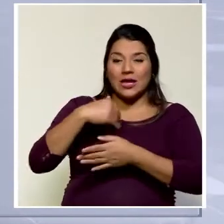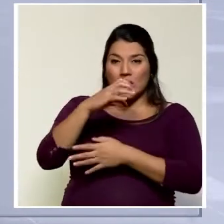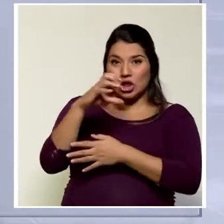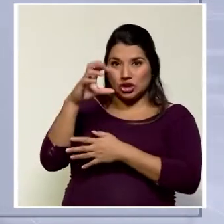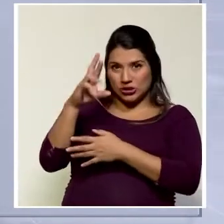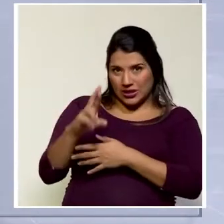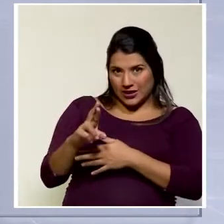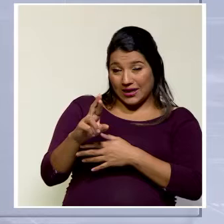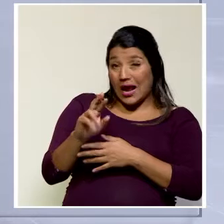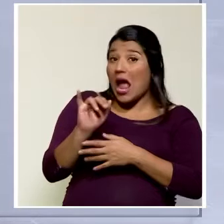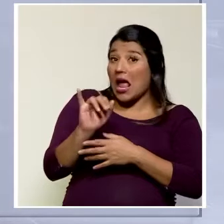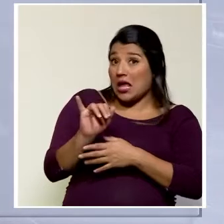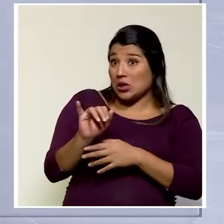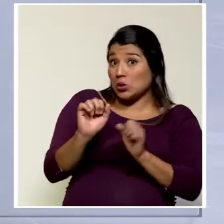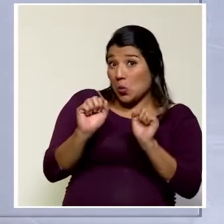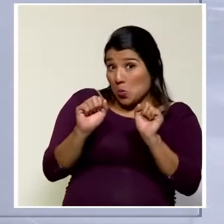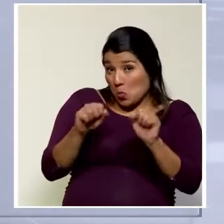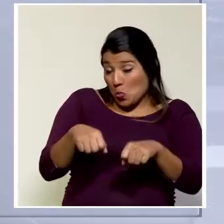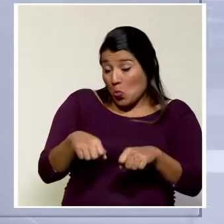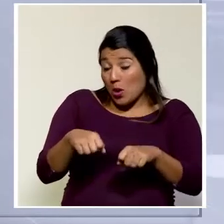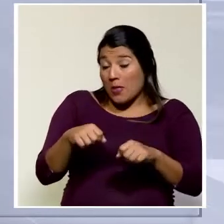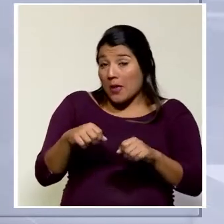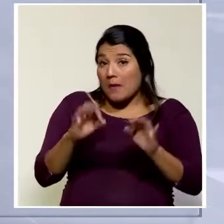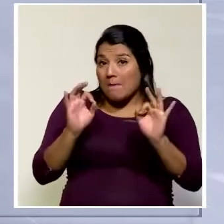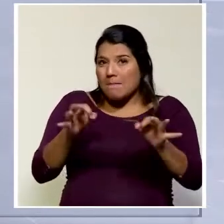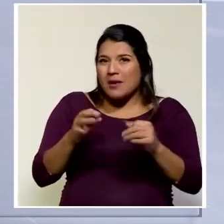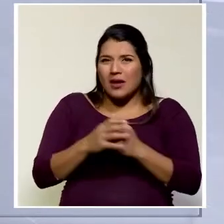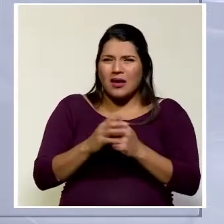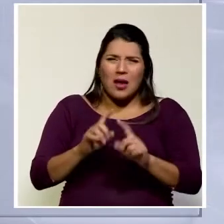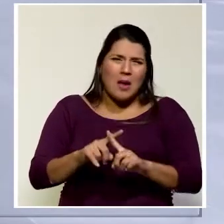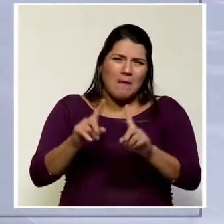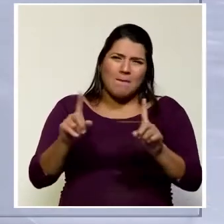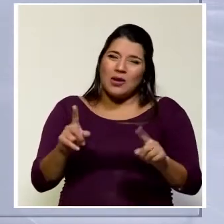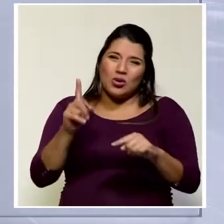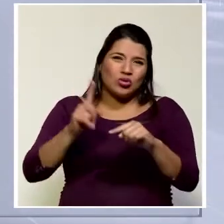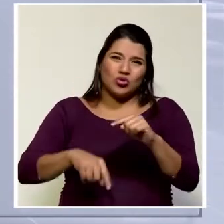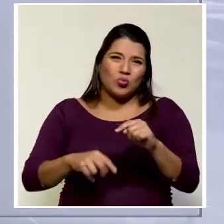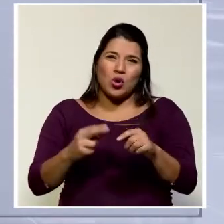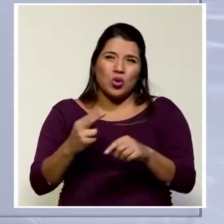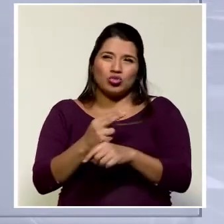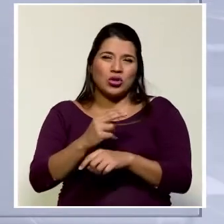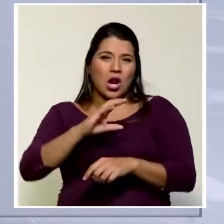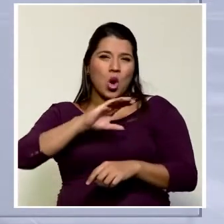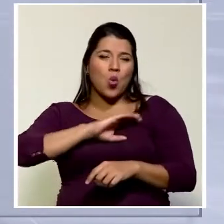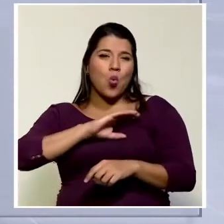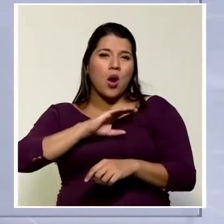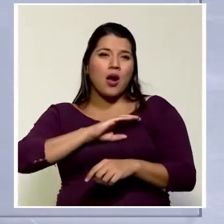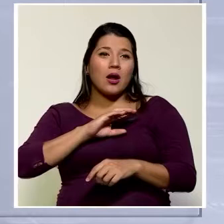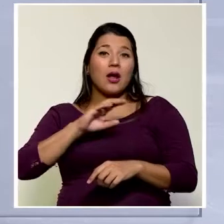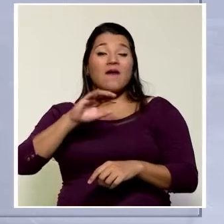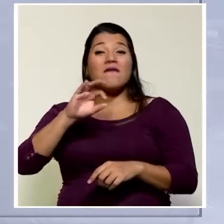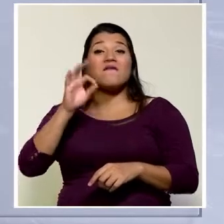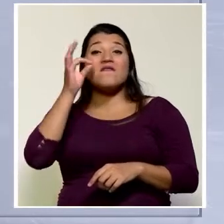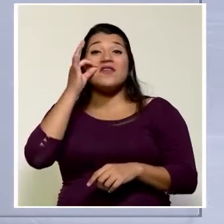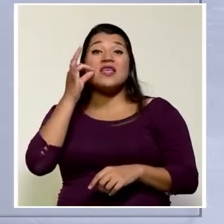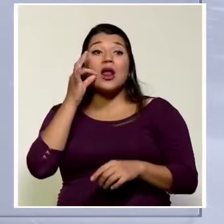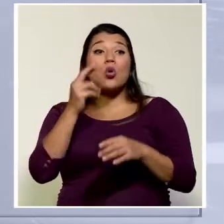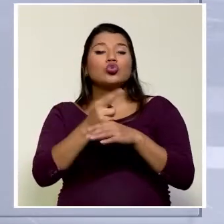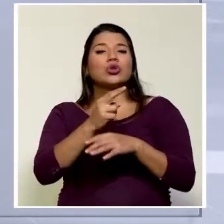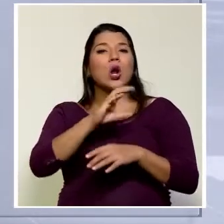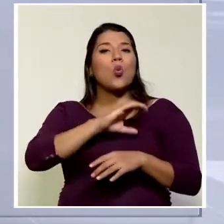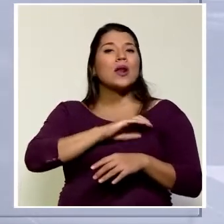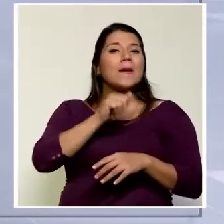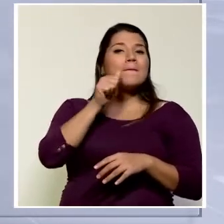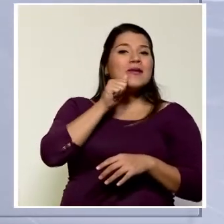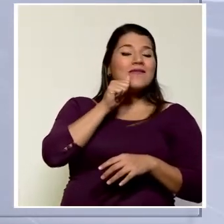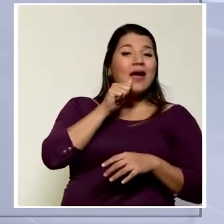es absolutamente irrealizable. Utilizar a los guardas privados como auxiliares de la policía, propuso José María Figueres, candidato del Partido